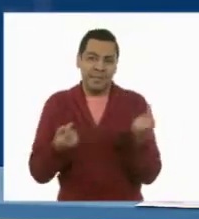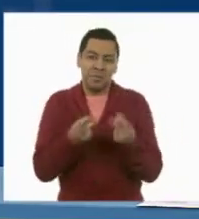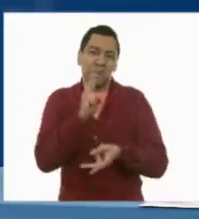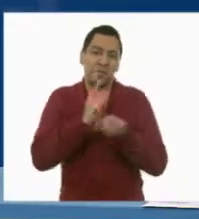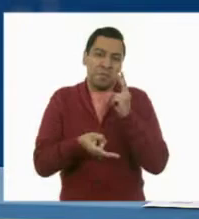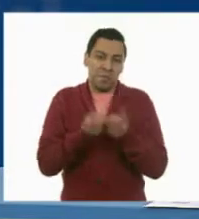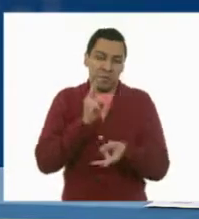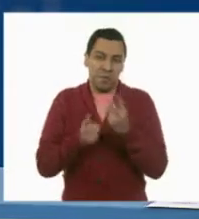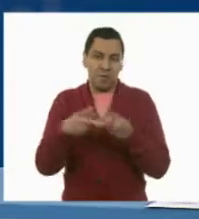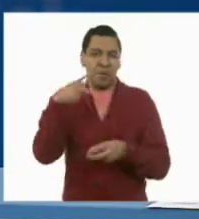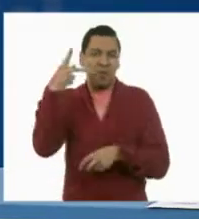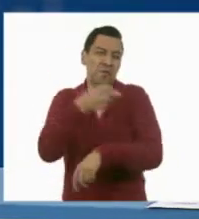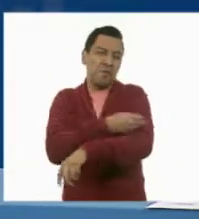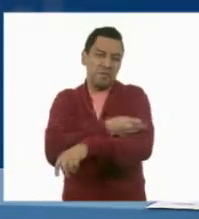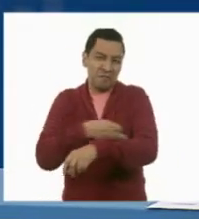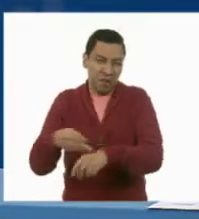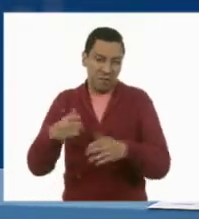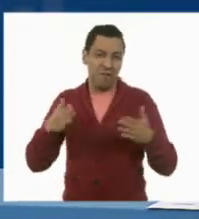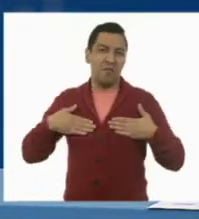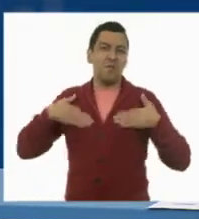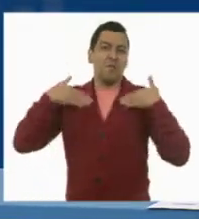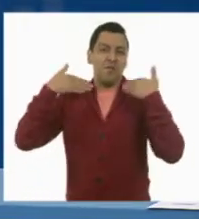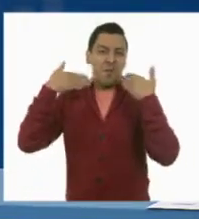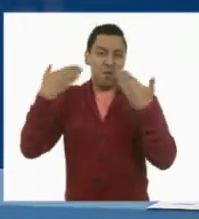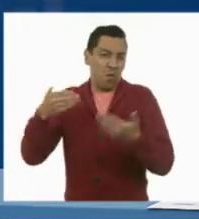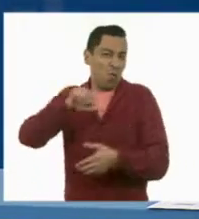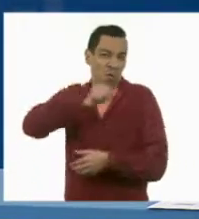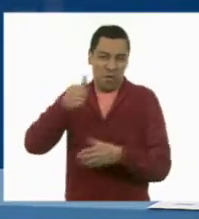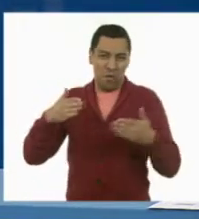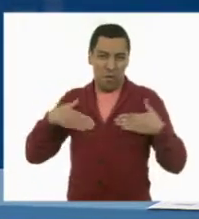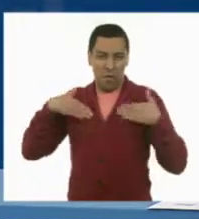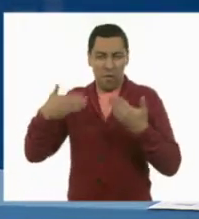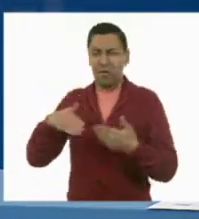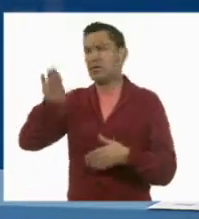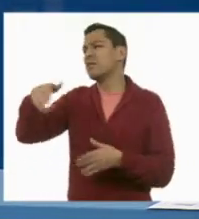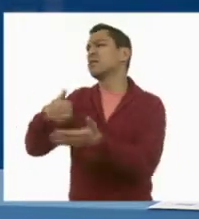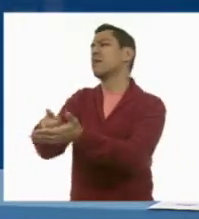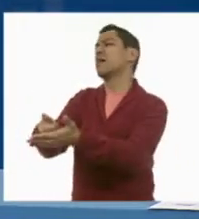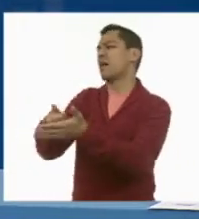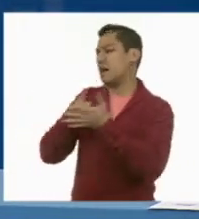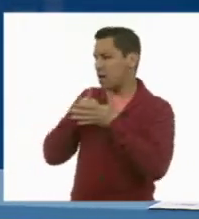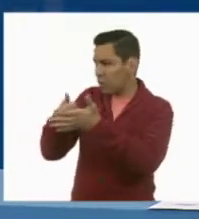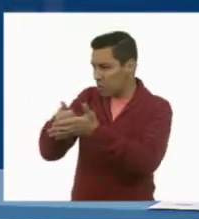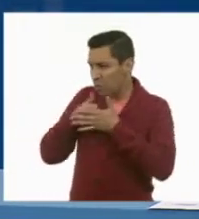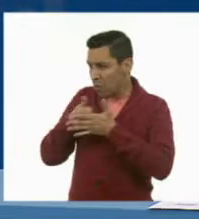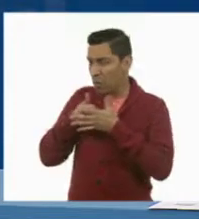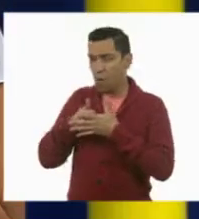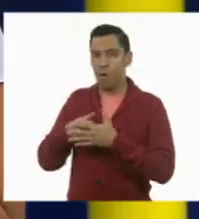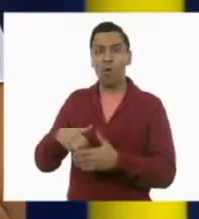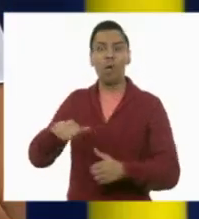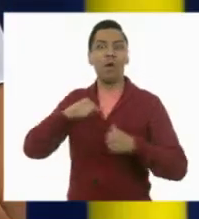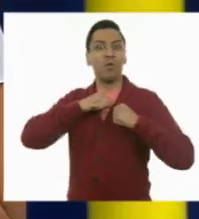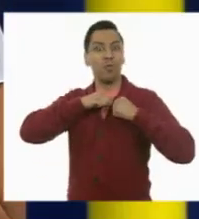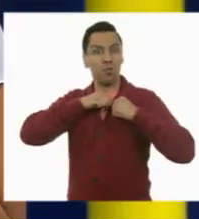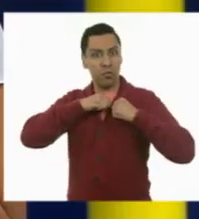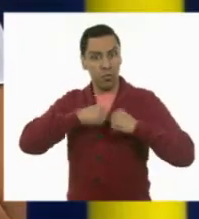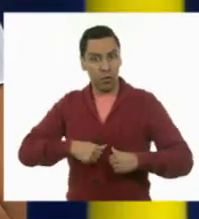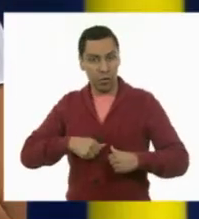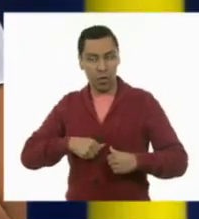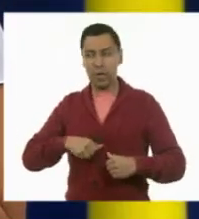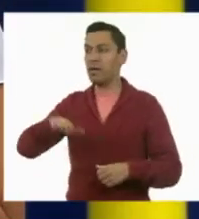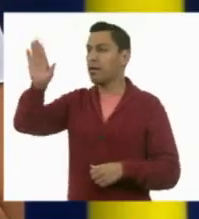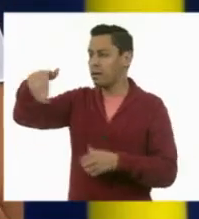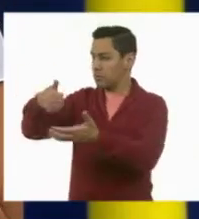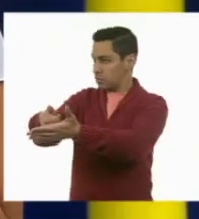que les pasa a alguien de confianza para que los ayude. O ir con alguna autoridad de su